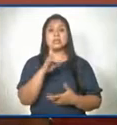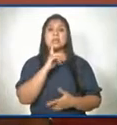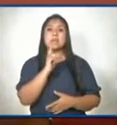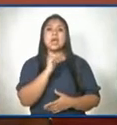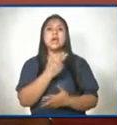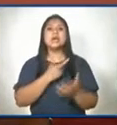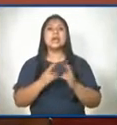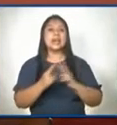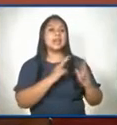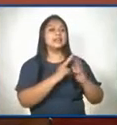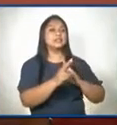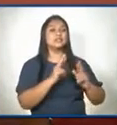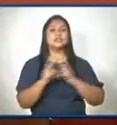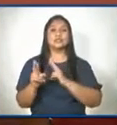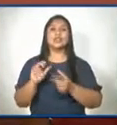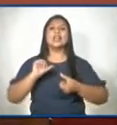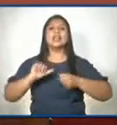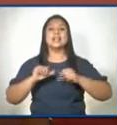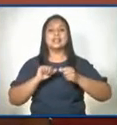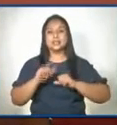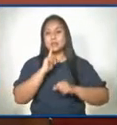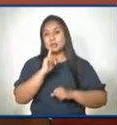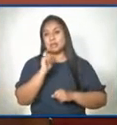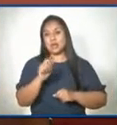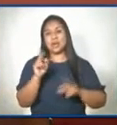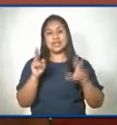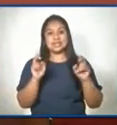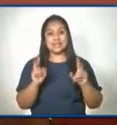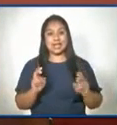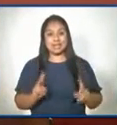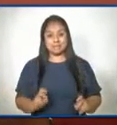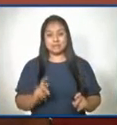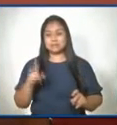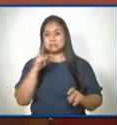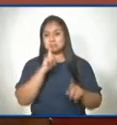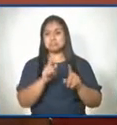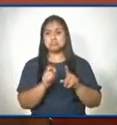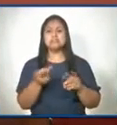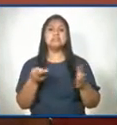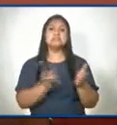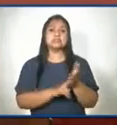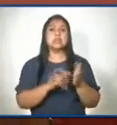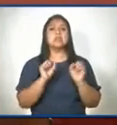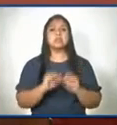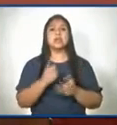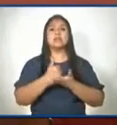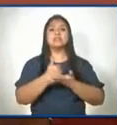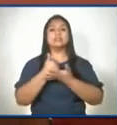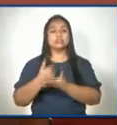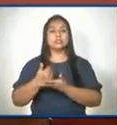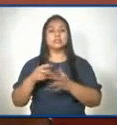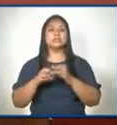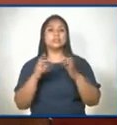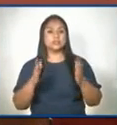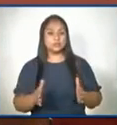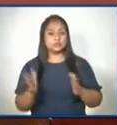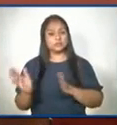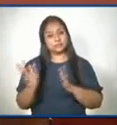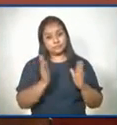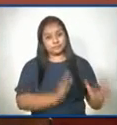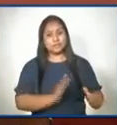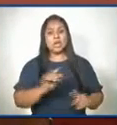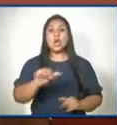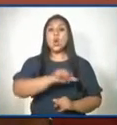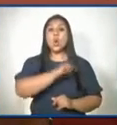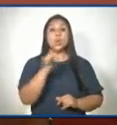relación y acceder a mejores contenidos que a su vez permita hacer un mejor trabajo periodístico. Otro de los puntos de mejora